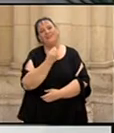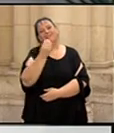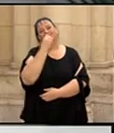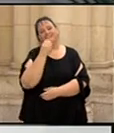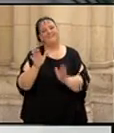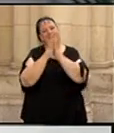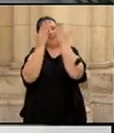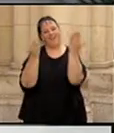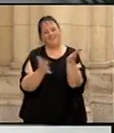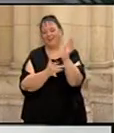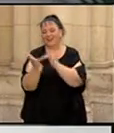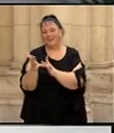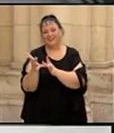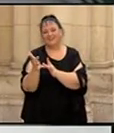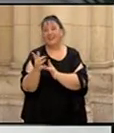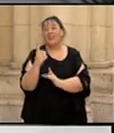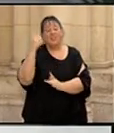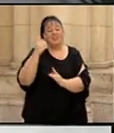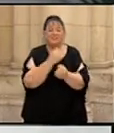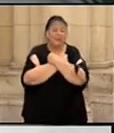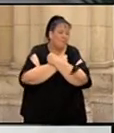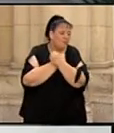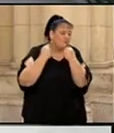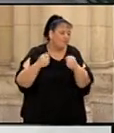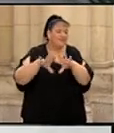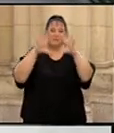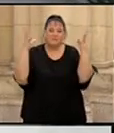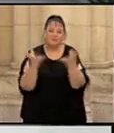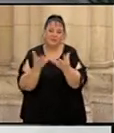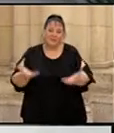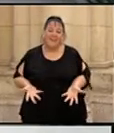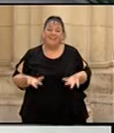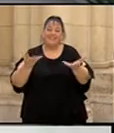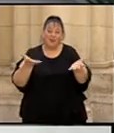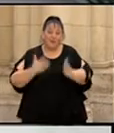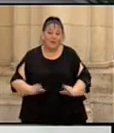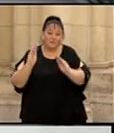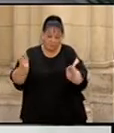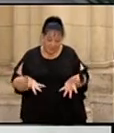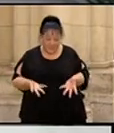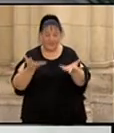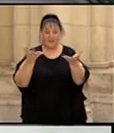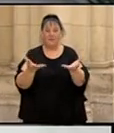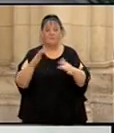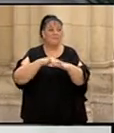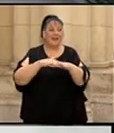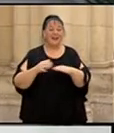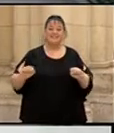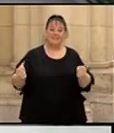del Evangelio. Tanto amó Dios al mundo que entregó a su Hijo para que no perezca